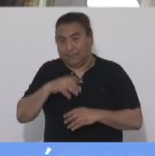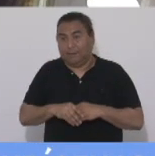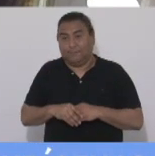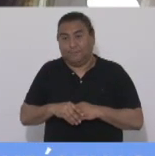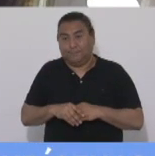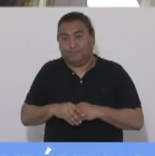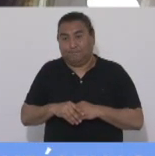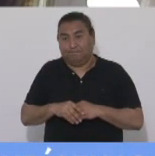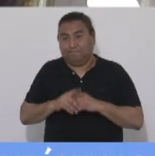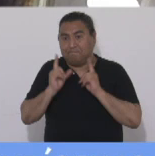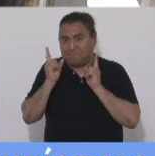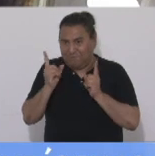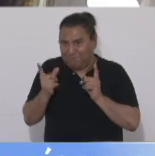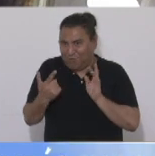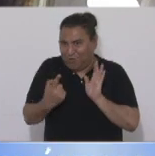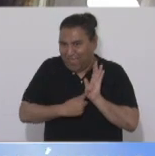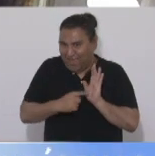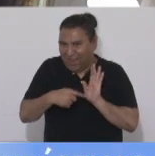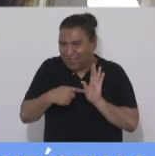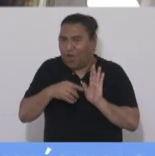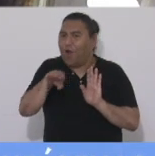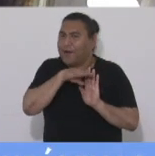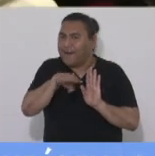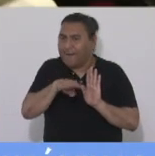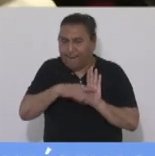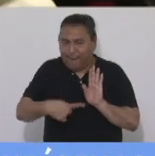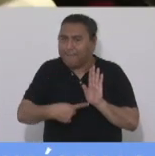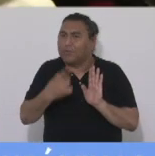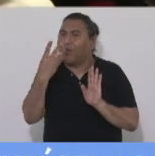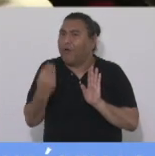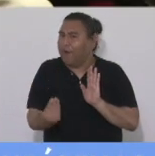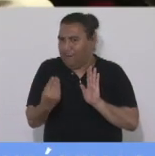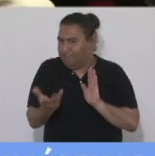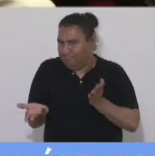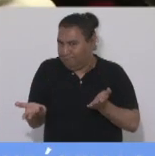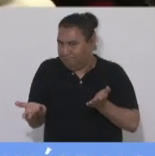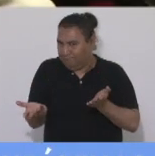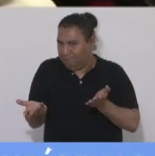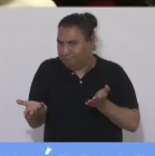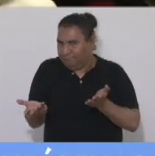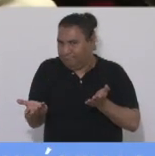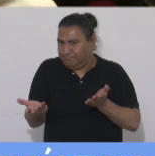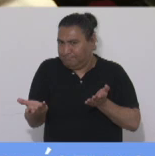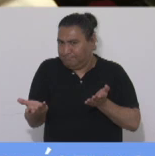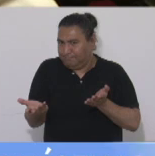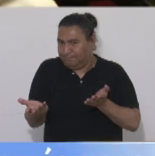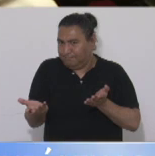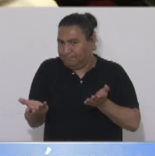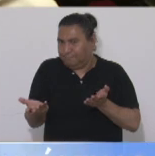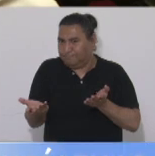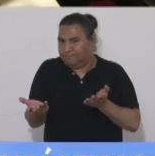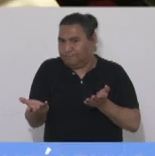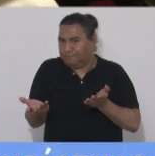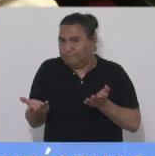2007. Este decreto reglamentario ha establecido, en principio, quiénes